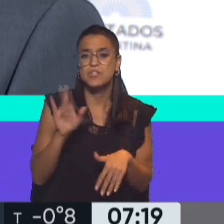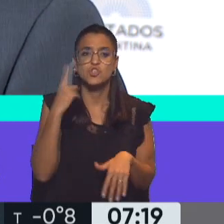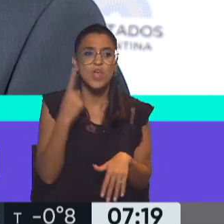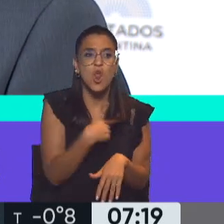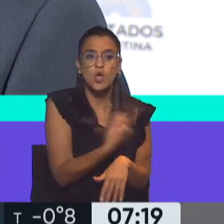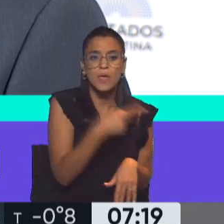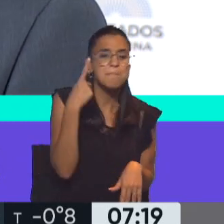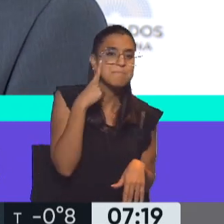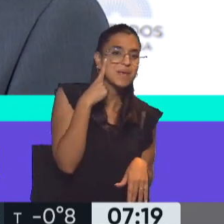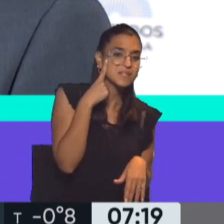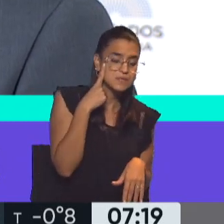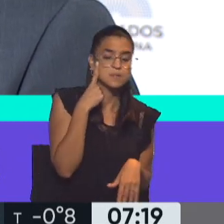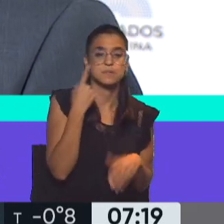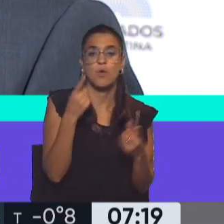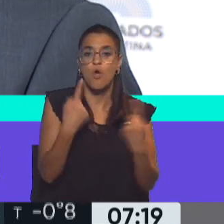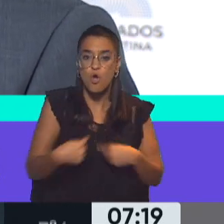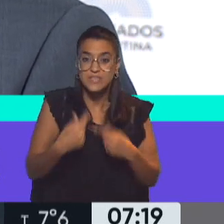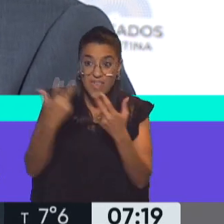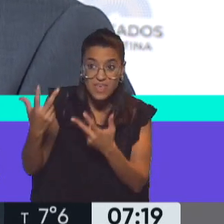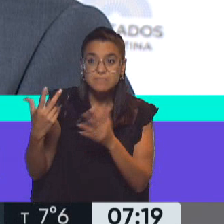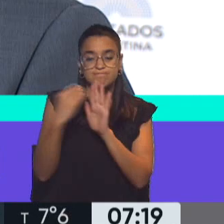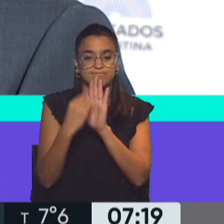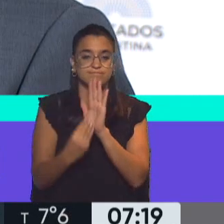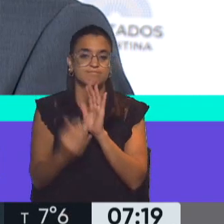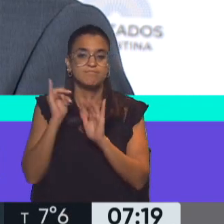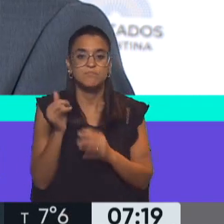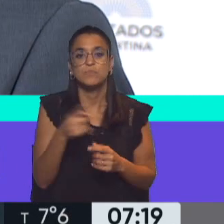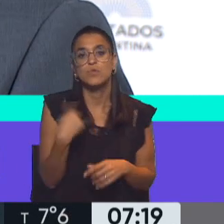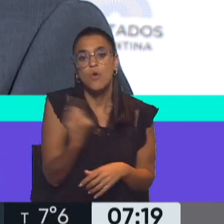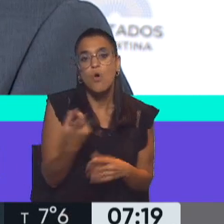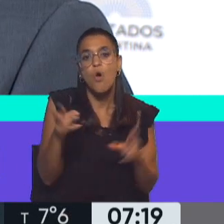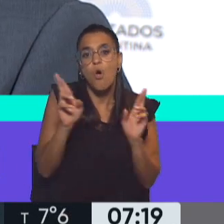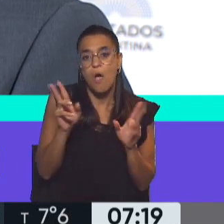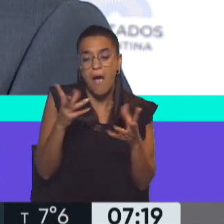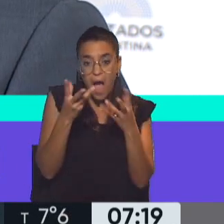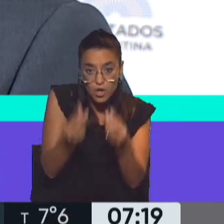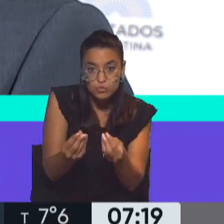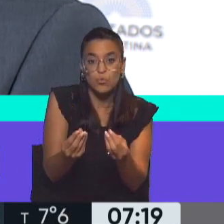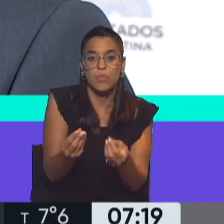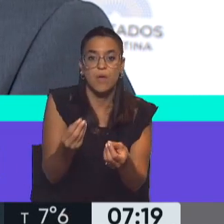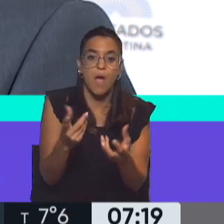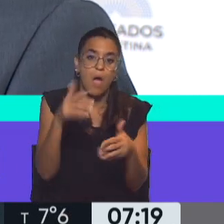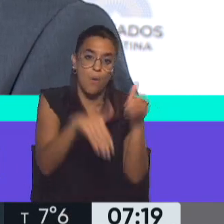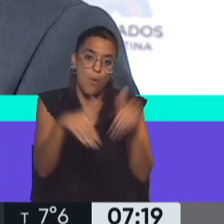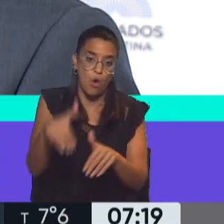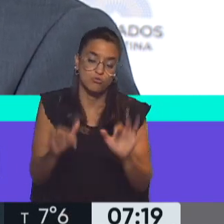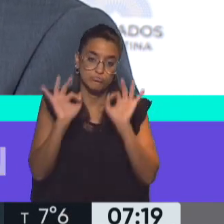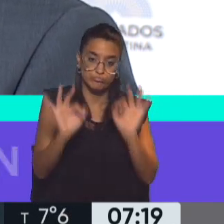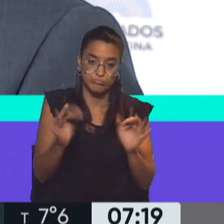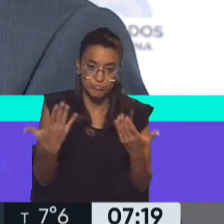expectativas de las cuestiones que se han planteado, así que esperamos que eso ayude en cierta medida a conseguir los votos